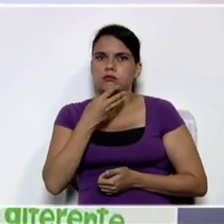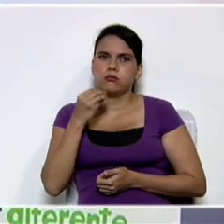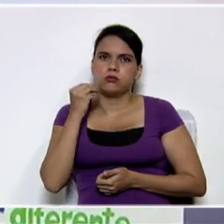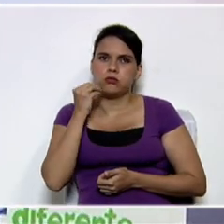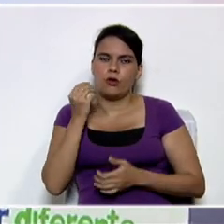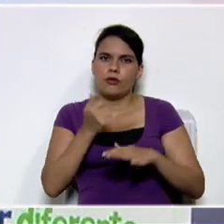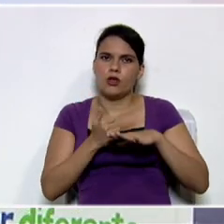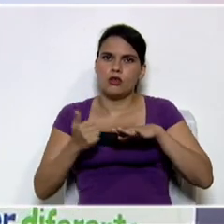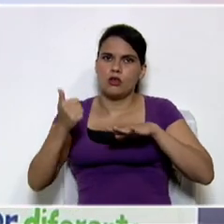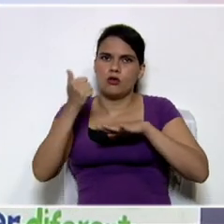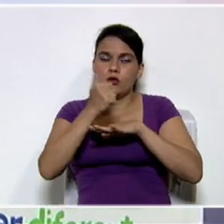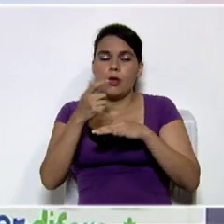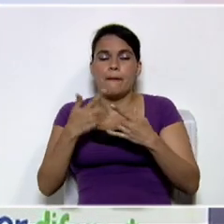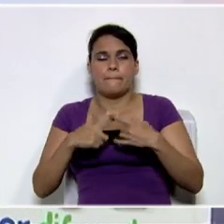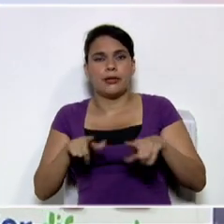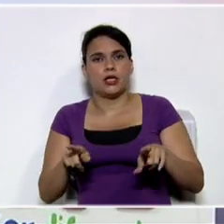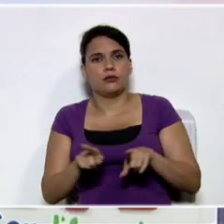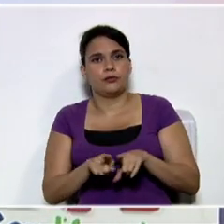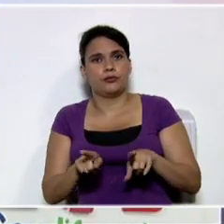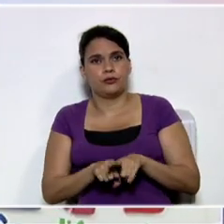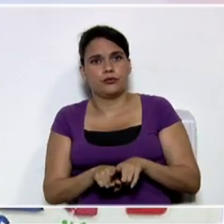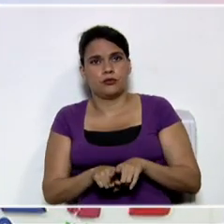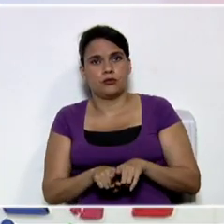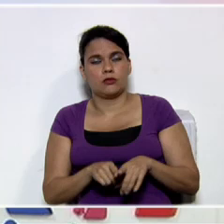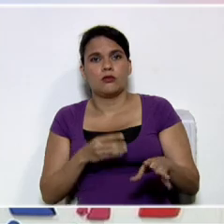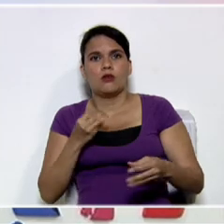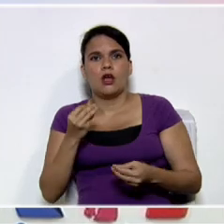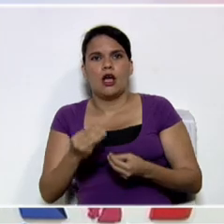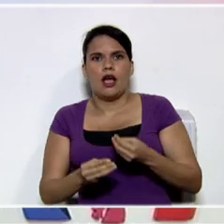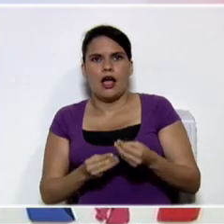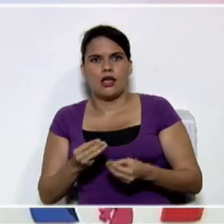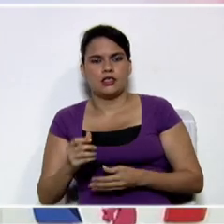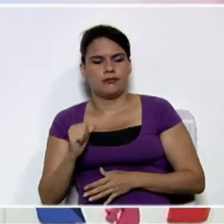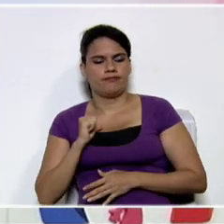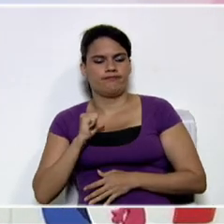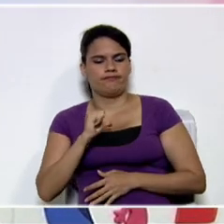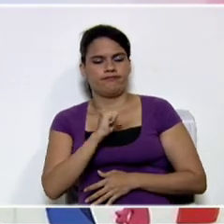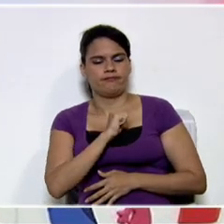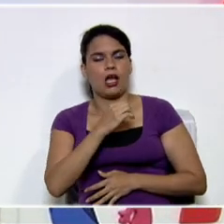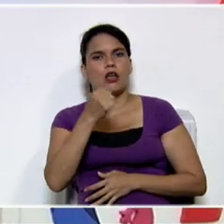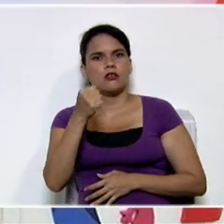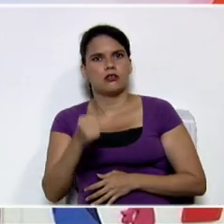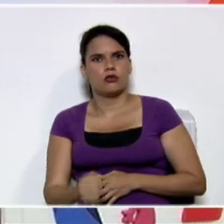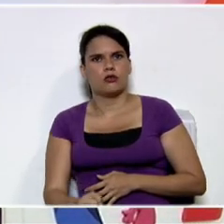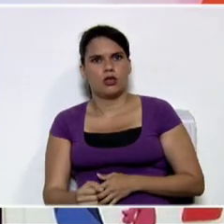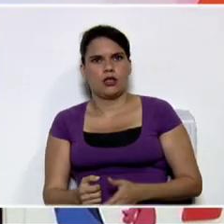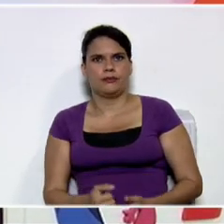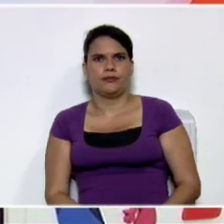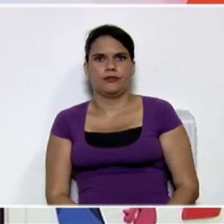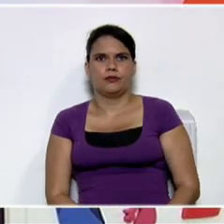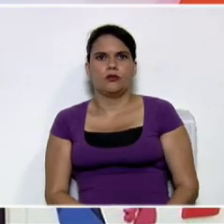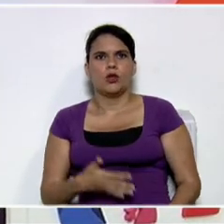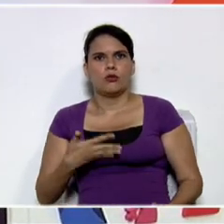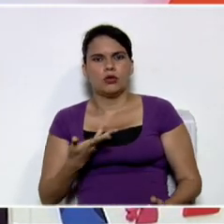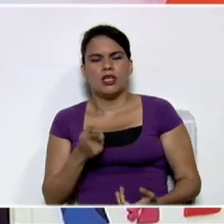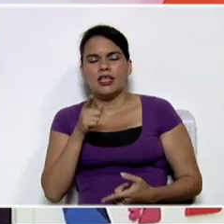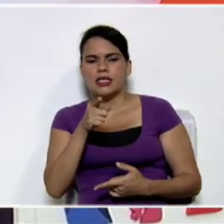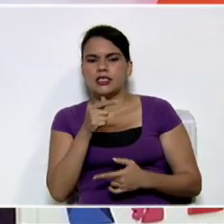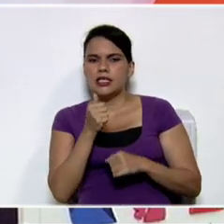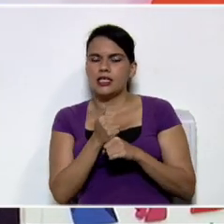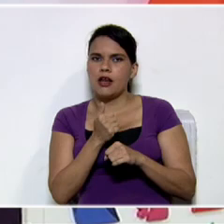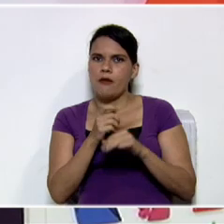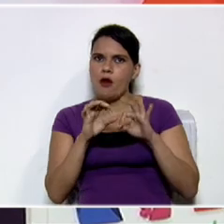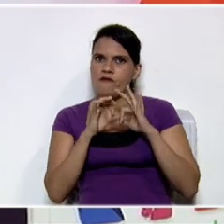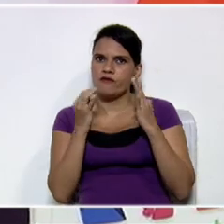y adultos, pero además de eso, genera autonomía y seguridad y una posibilidad de ese trabajo